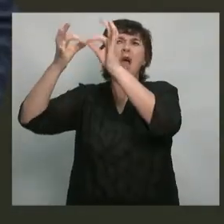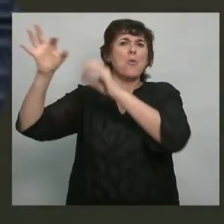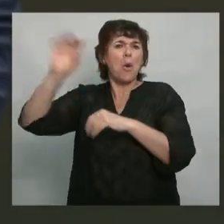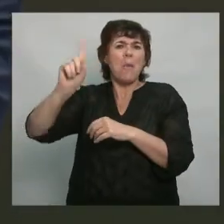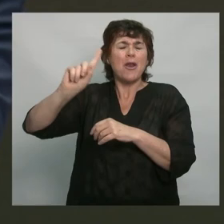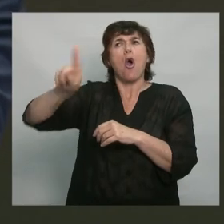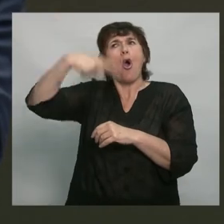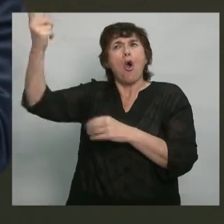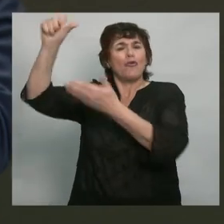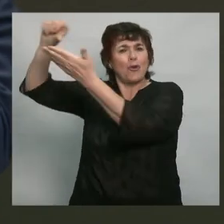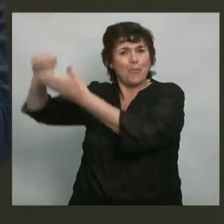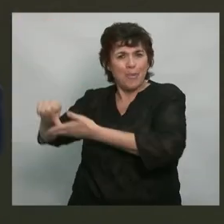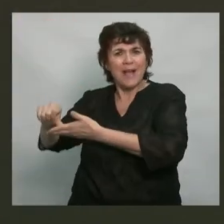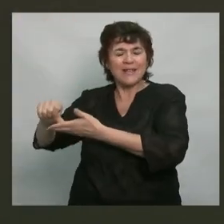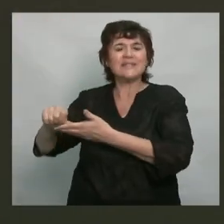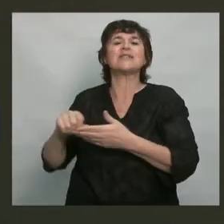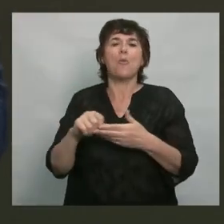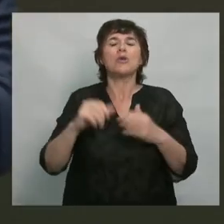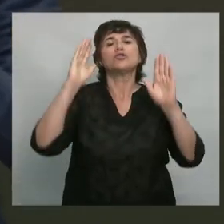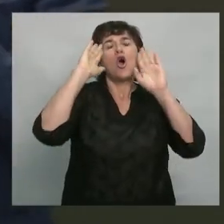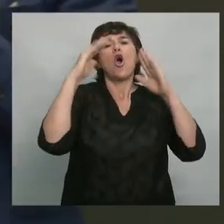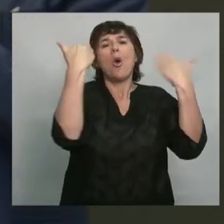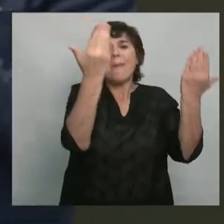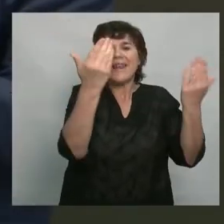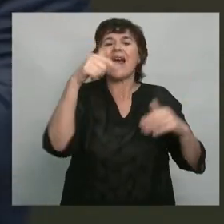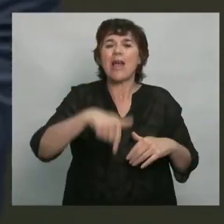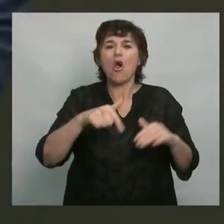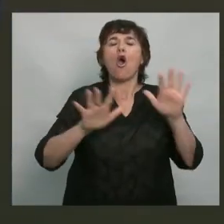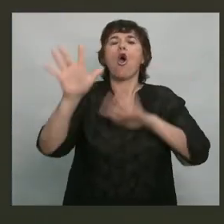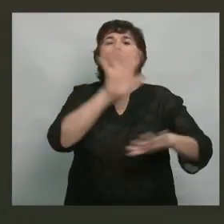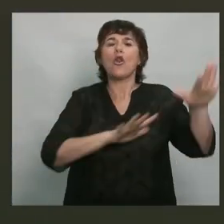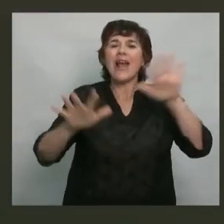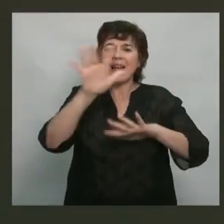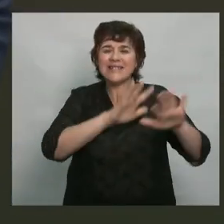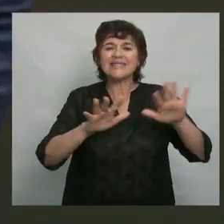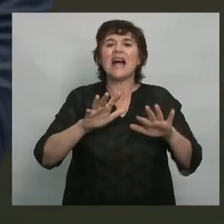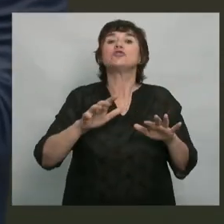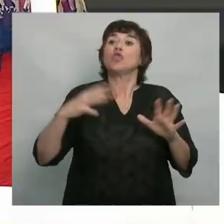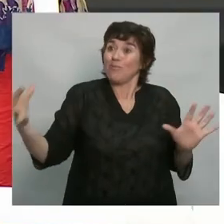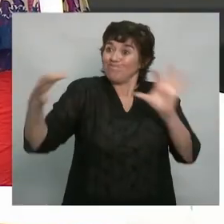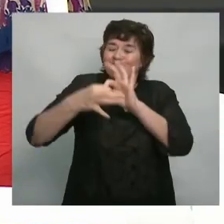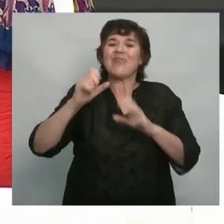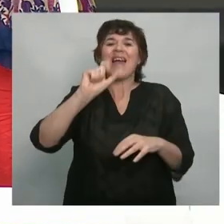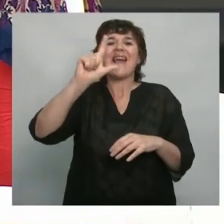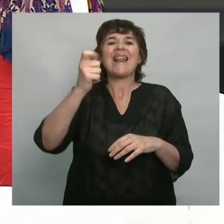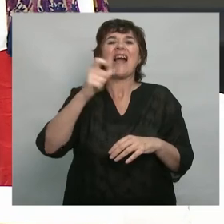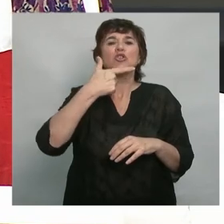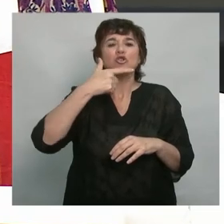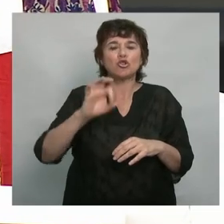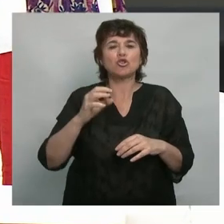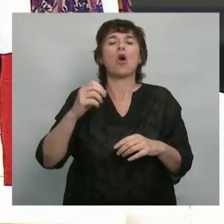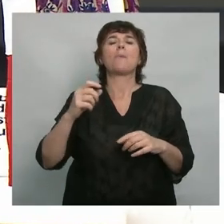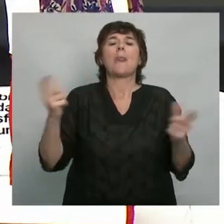prestando homenaje en el inicio de este foro a una gran organización, la organización hermana de Claxo, el Consejo Árabe